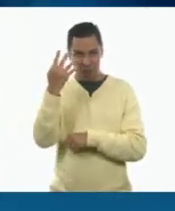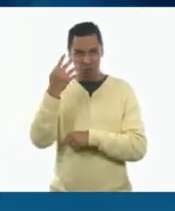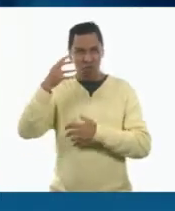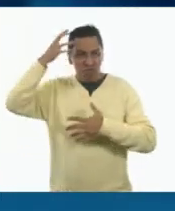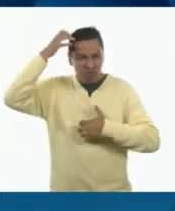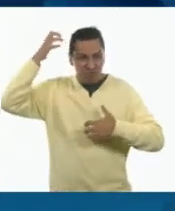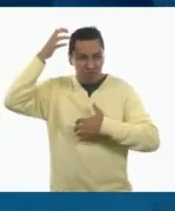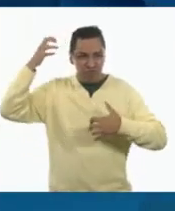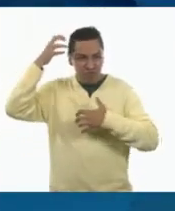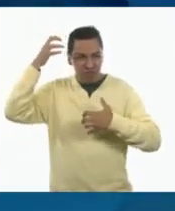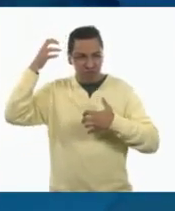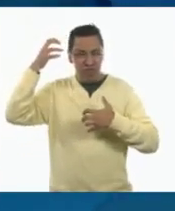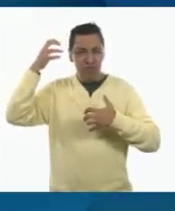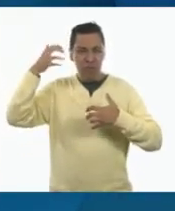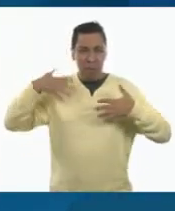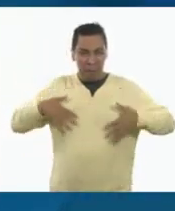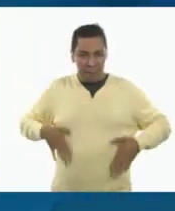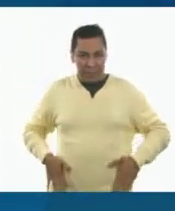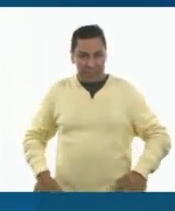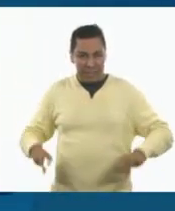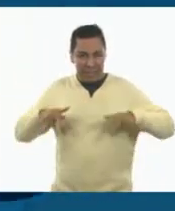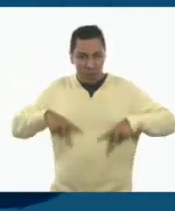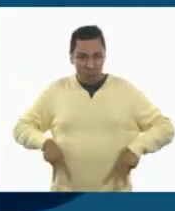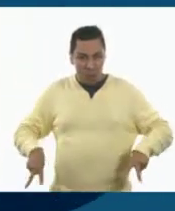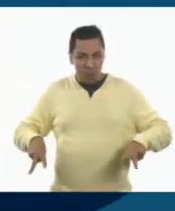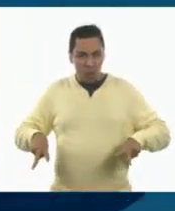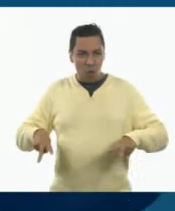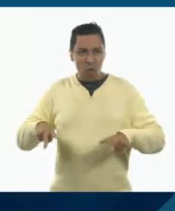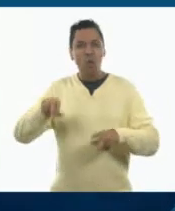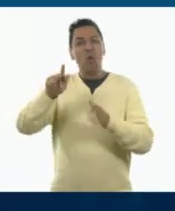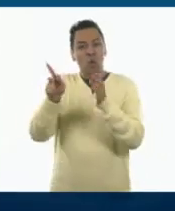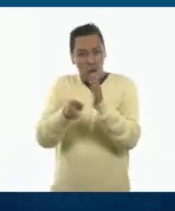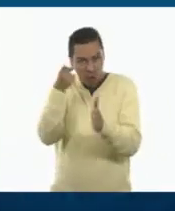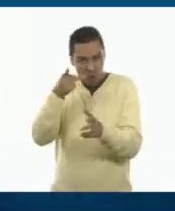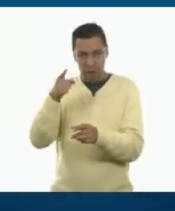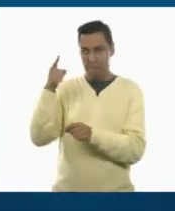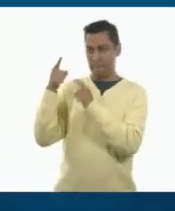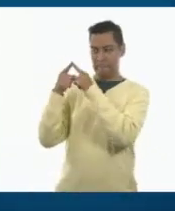mano señalando y otra vez un mono. ¿Ese te lo sabes tú, Ton?